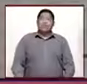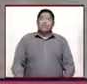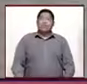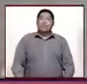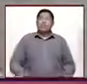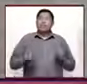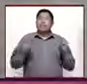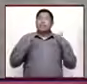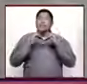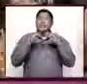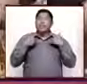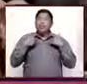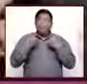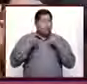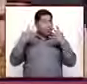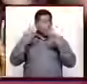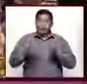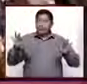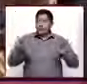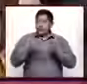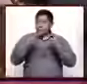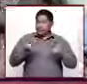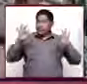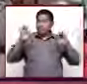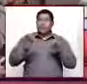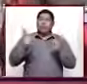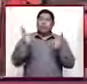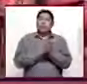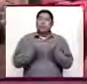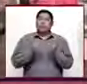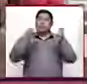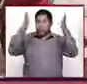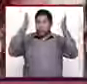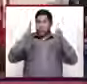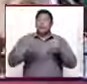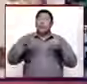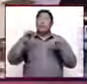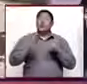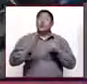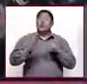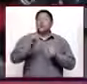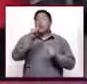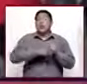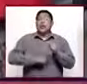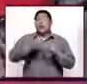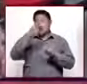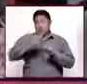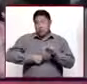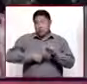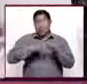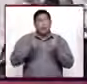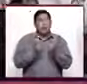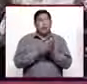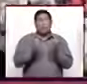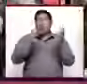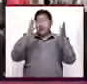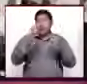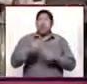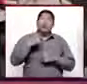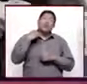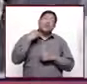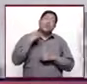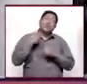La Paz cuenta con muchas festividades patronales que he celebrado con entradas folclóricas donde cada mes festejan uno o más